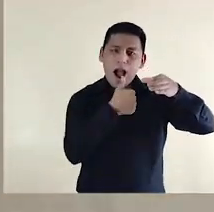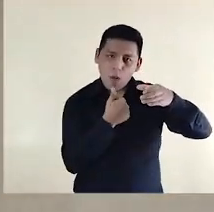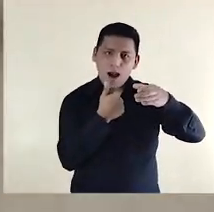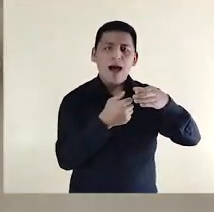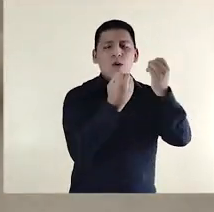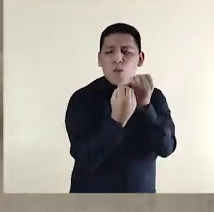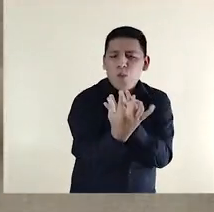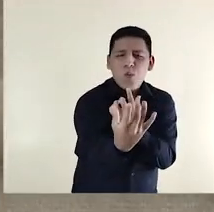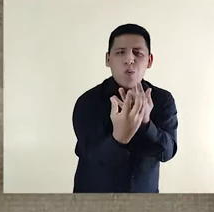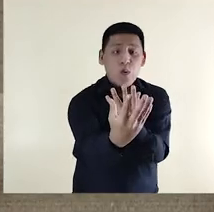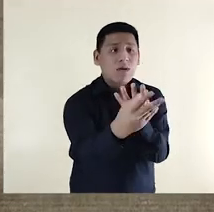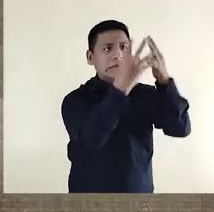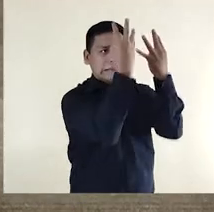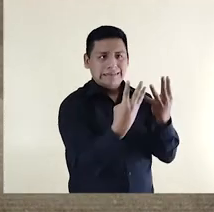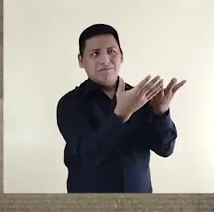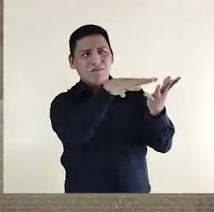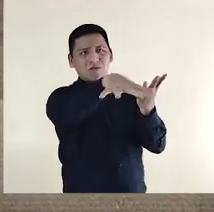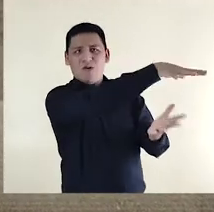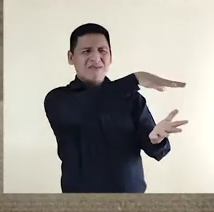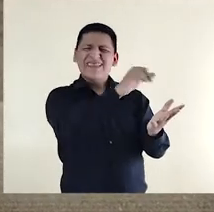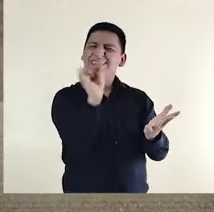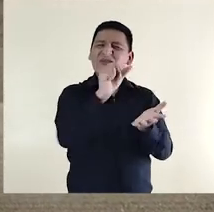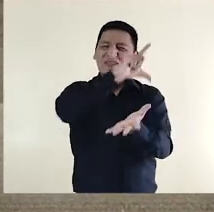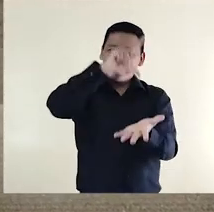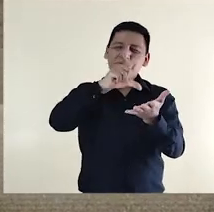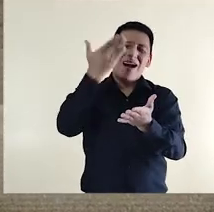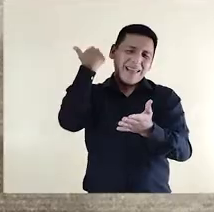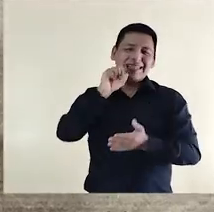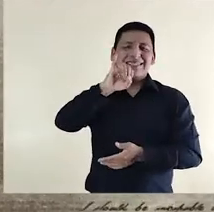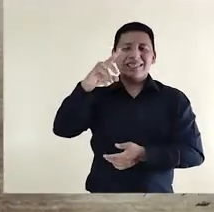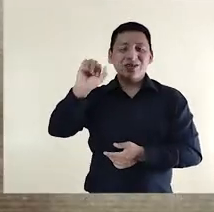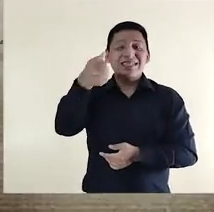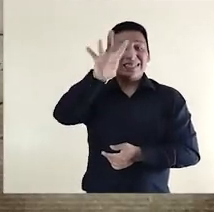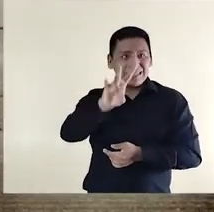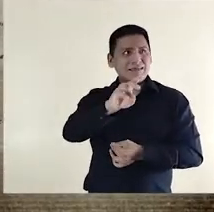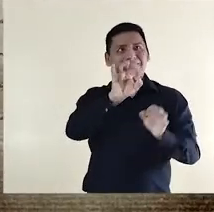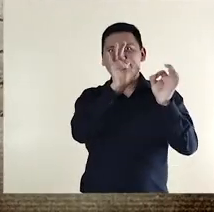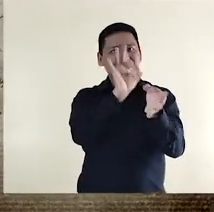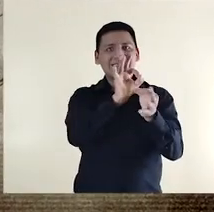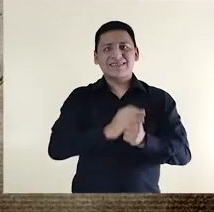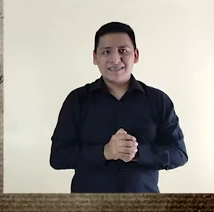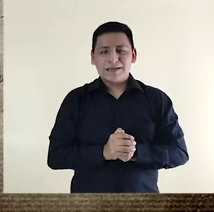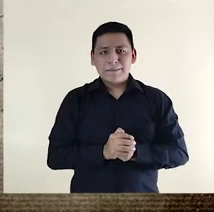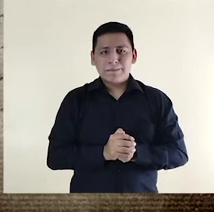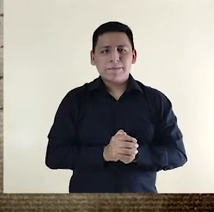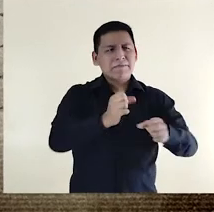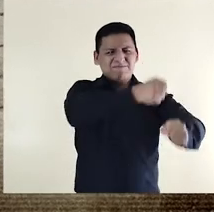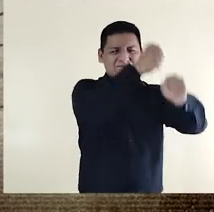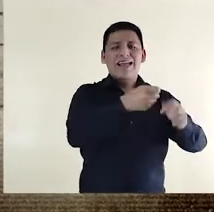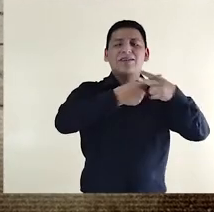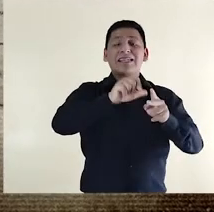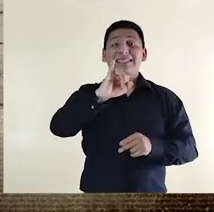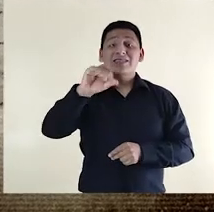huerta y celdas a su alrededor. Y es como si fuera una Lima del siglo XVII intacta. El convento fue establecido a